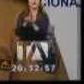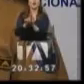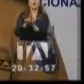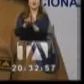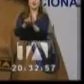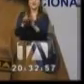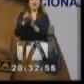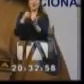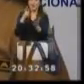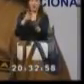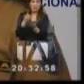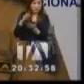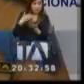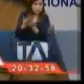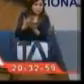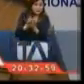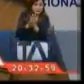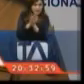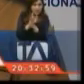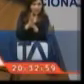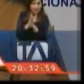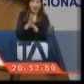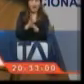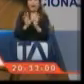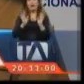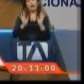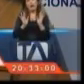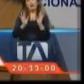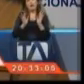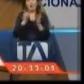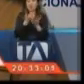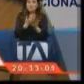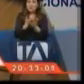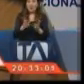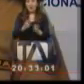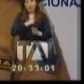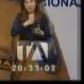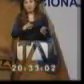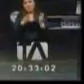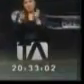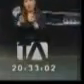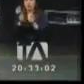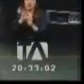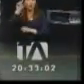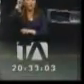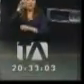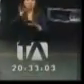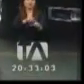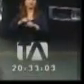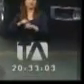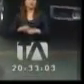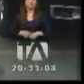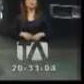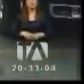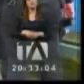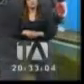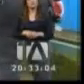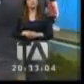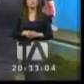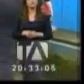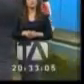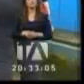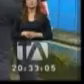sus dueños. La ley establece que viene la confiscación, precisamente, y ya pasan a la propiedad del Estado. Desde Santo Domingo, Ramiro Moreira